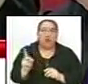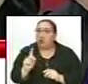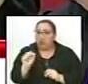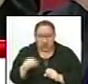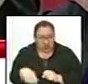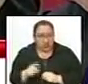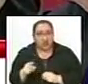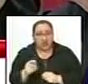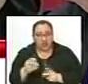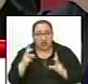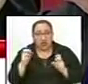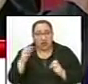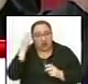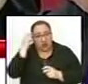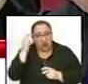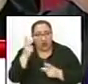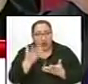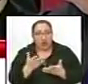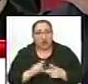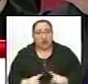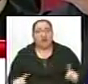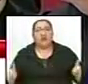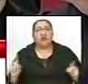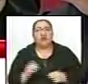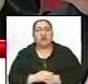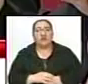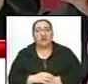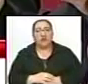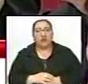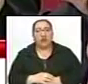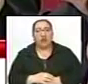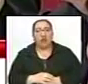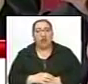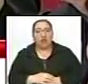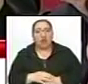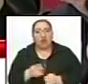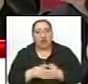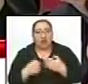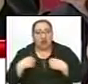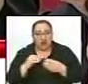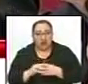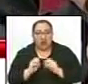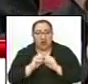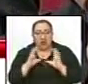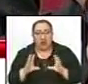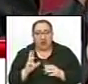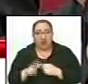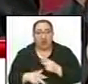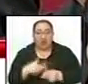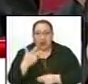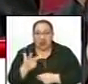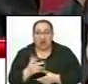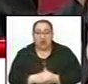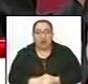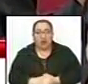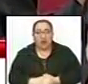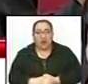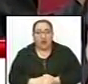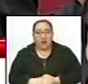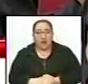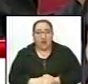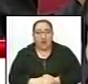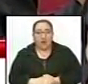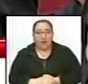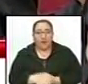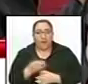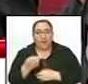algunos. Definitivamente son dos cuestiones distintas, son hilos conductores diferentes que tenemos que tener claridad. Y en tercer lugar, lo